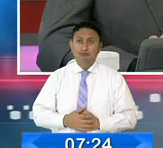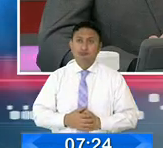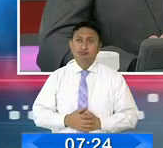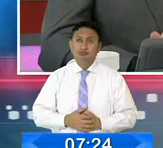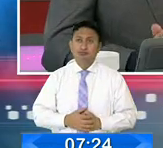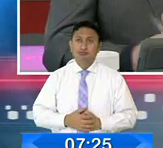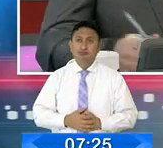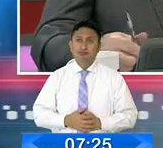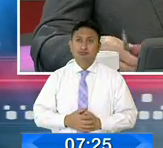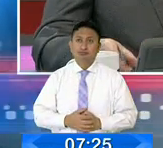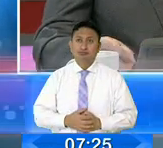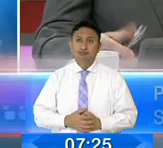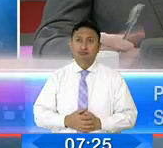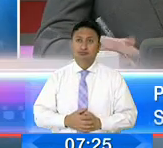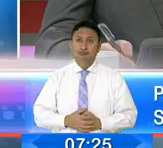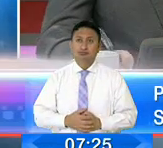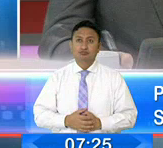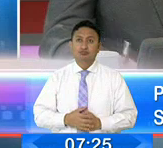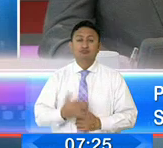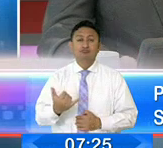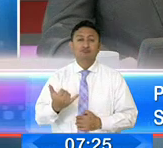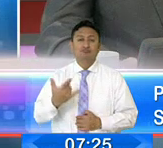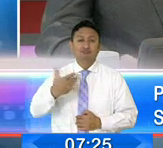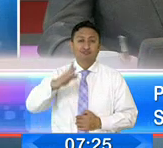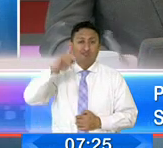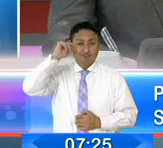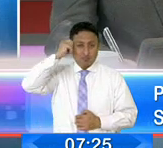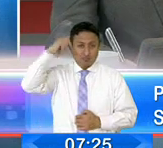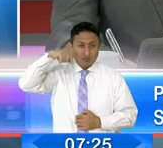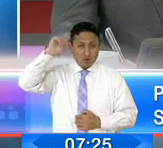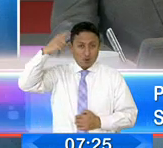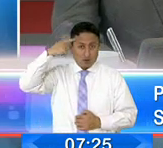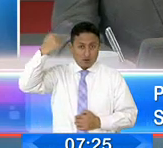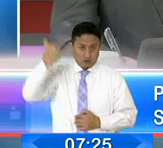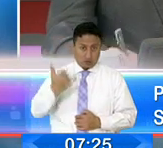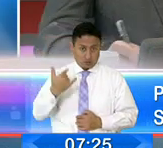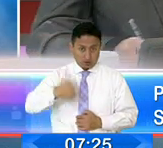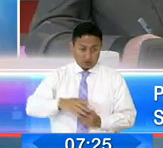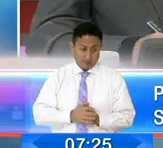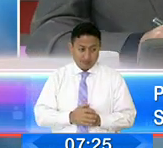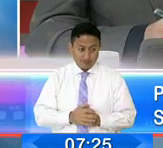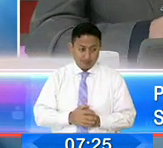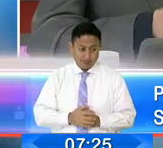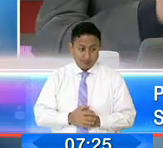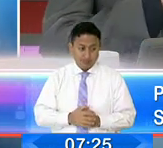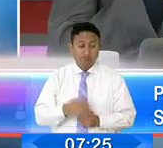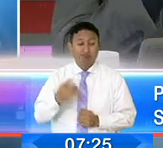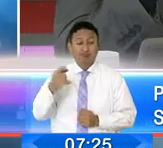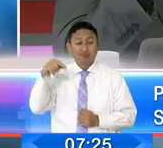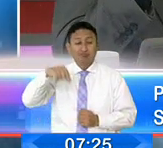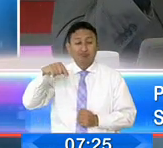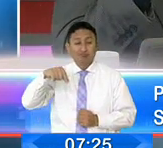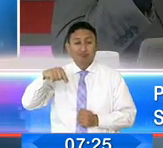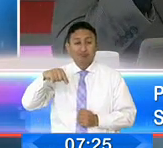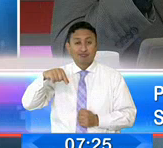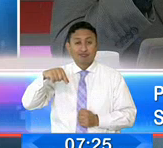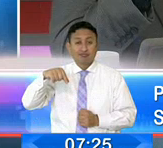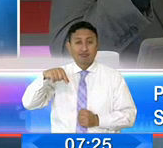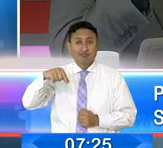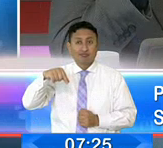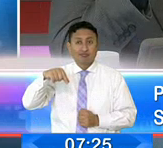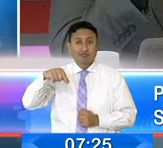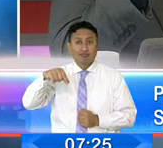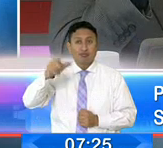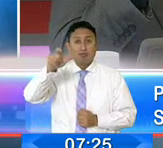Mire, en este momento tenemos que recordar que ya el gobierno ha realizado varios recortes precisamente en